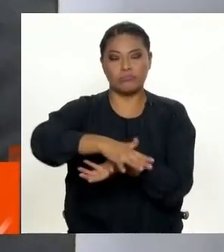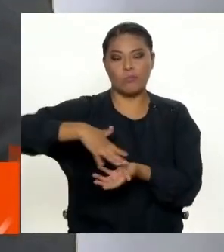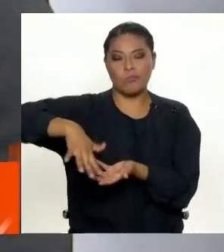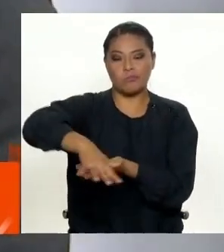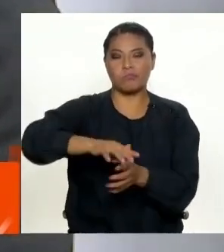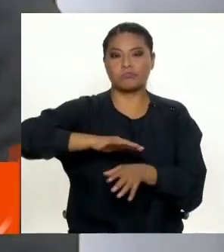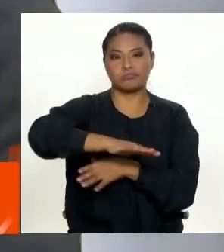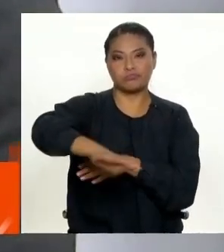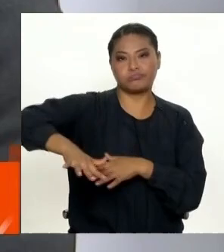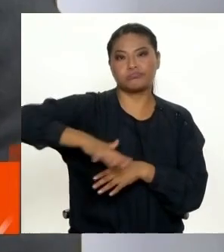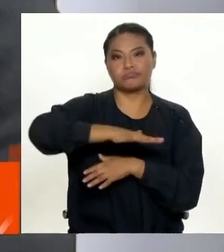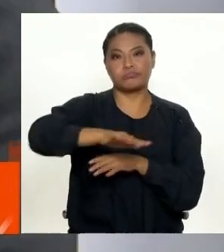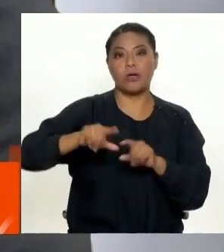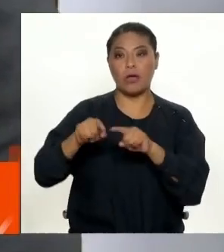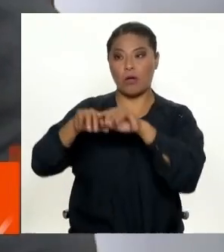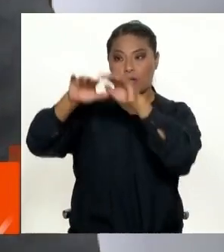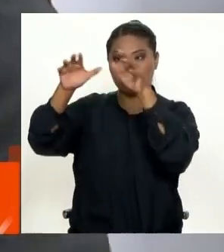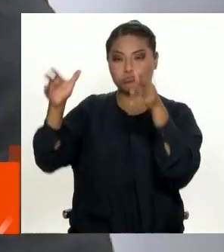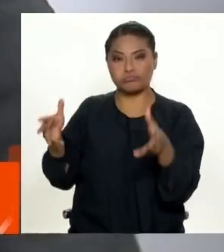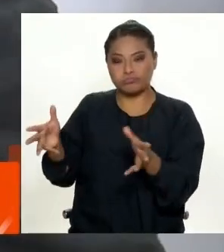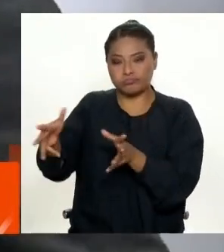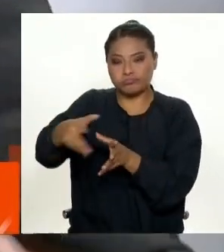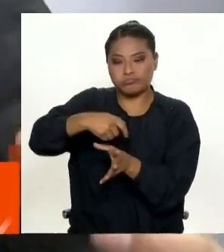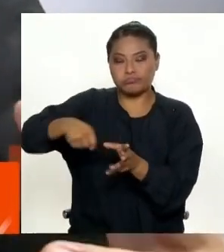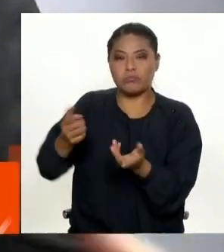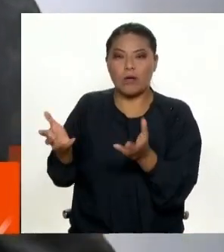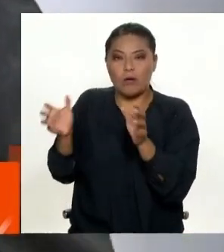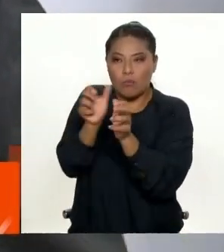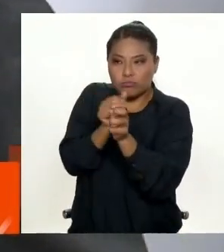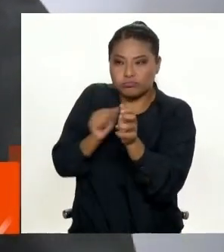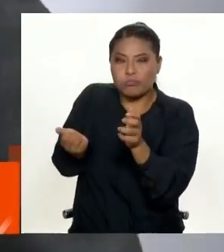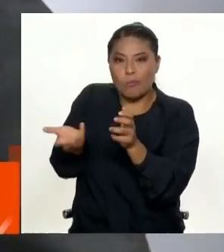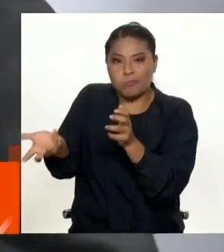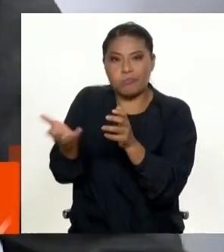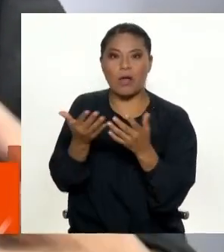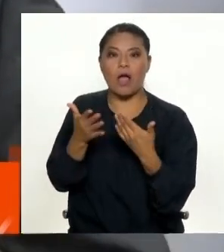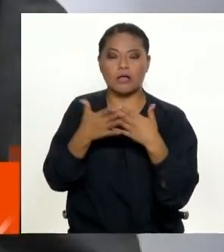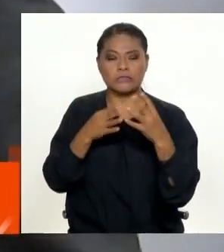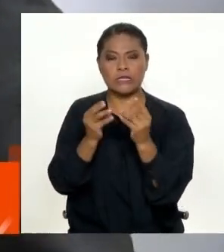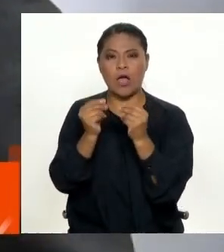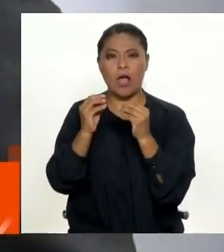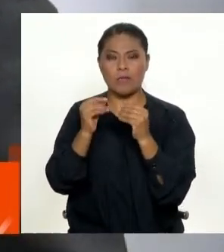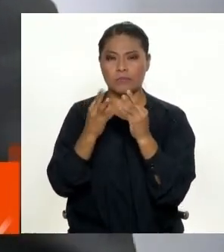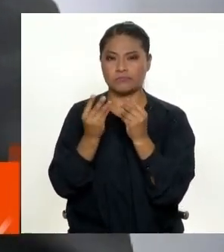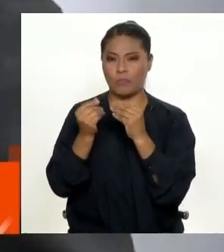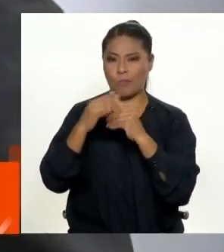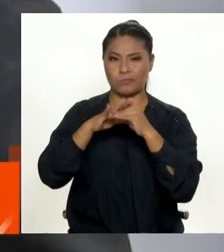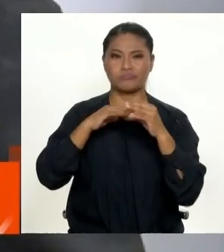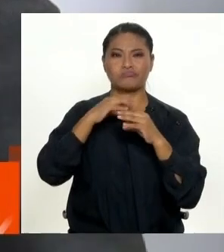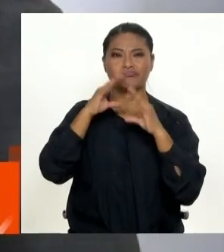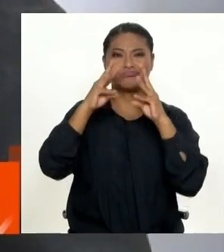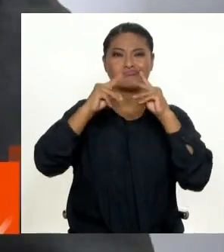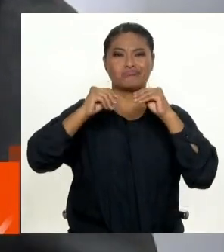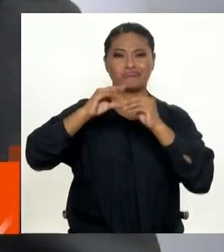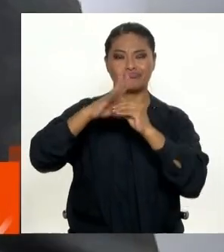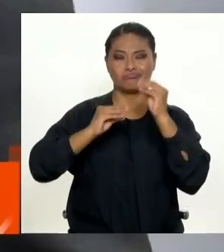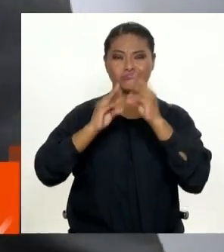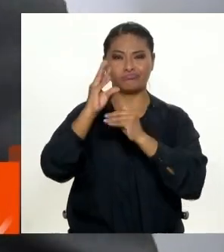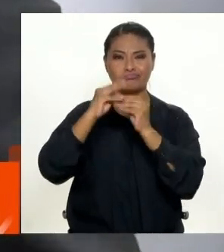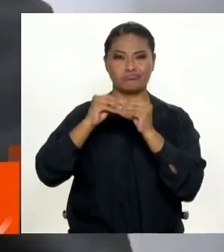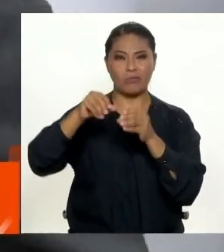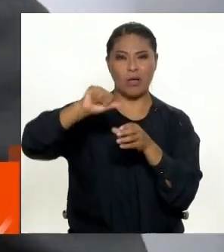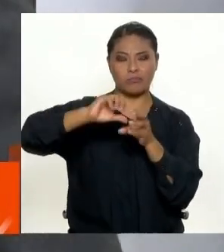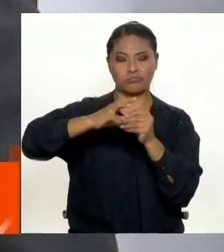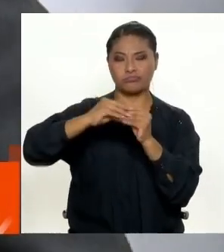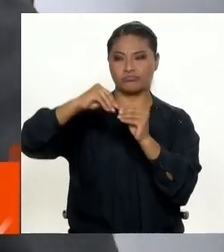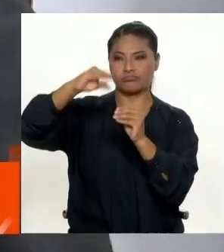través de un horno artesanal que tiene características especiales, con un barro especial, con características particulares, en donde incluso